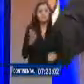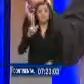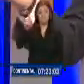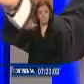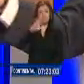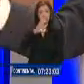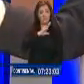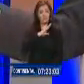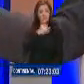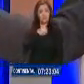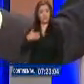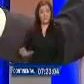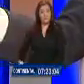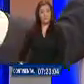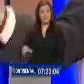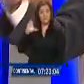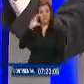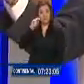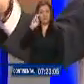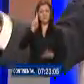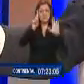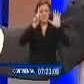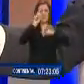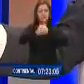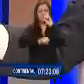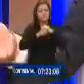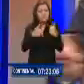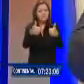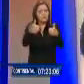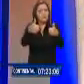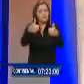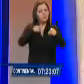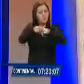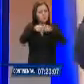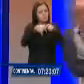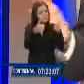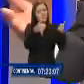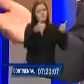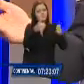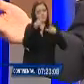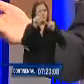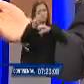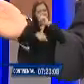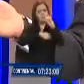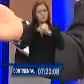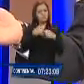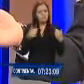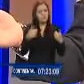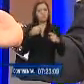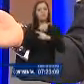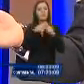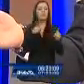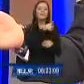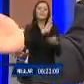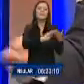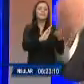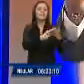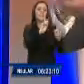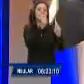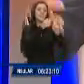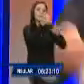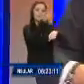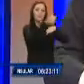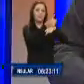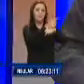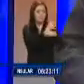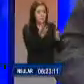que la señora Paredes fue electa para 6 años, nadie duda. Pero que ahora no le podemos decir que ya no es la primera suplente.